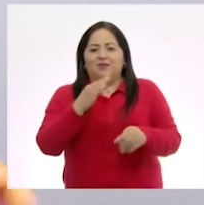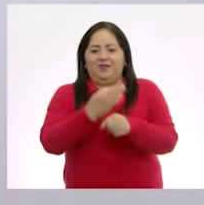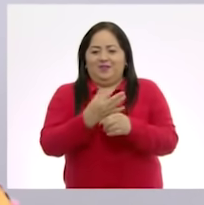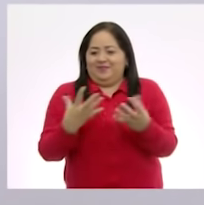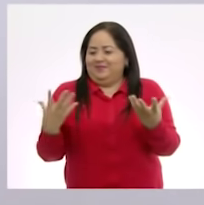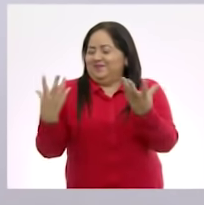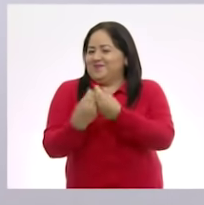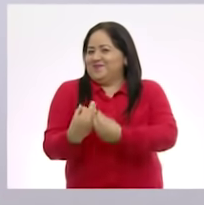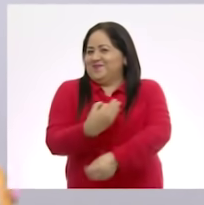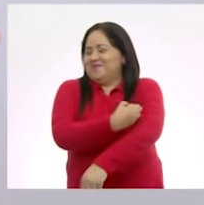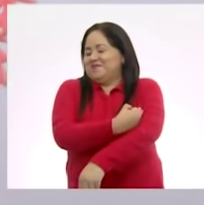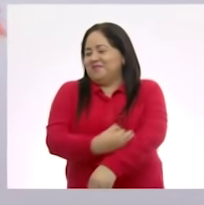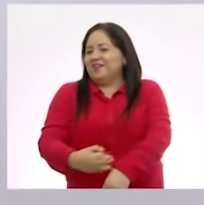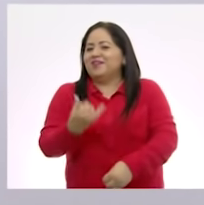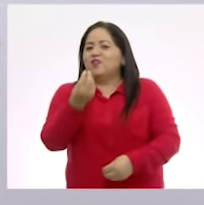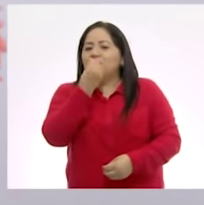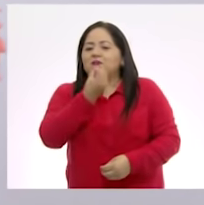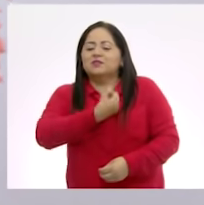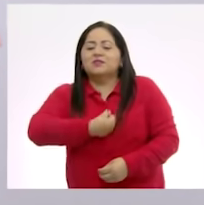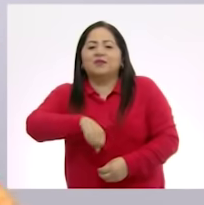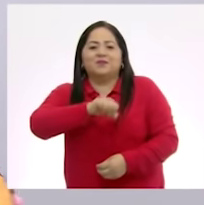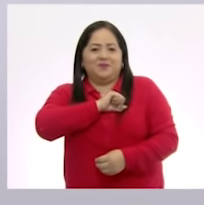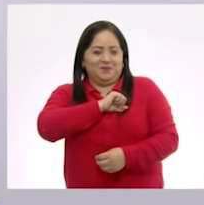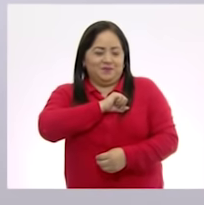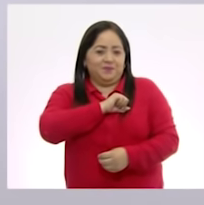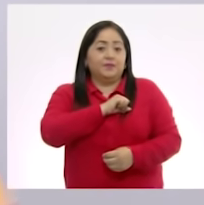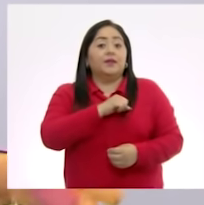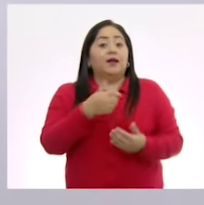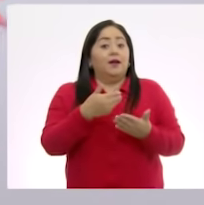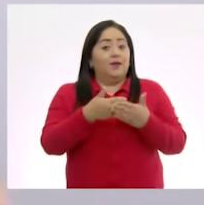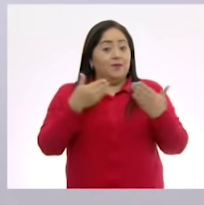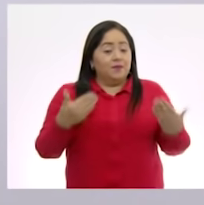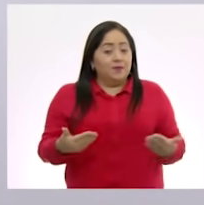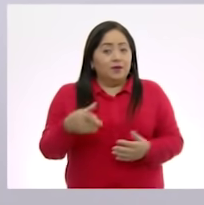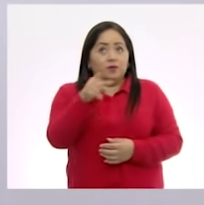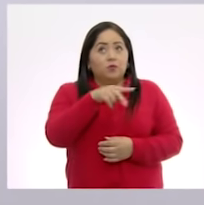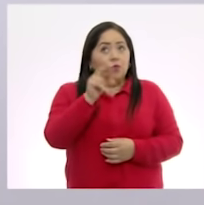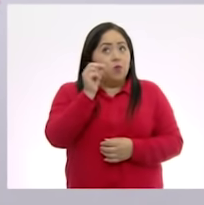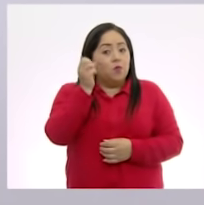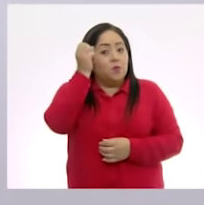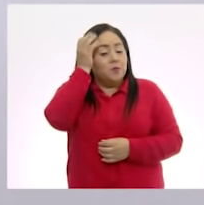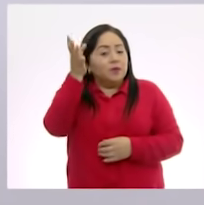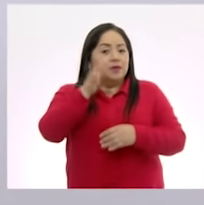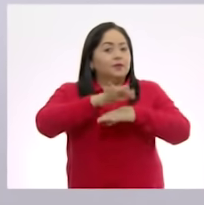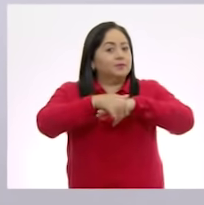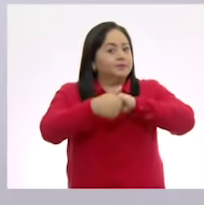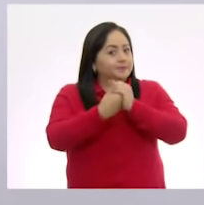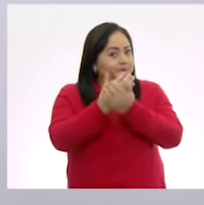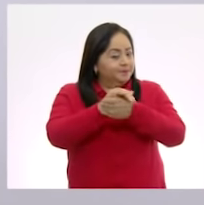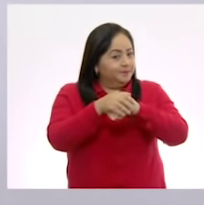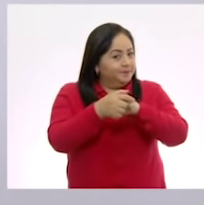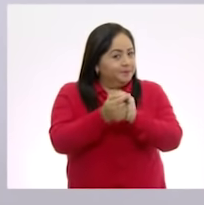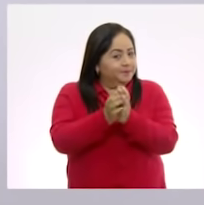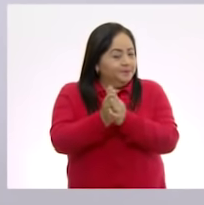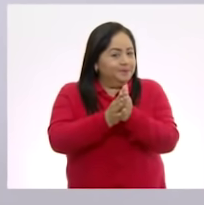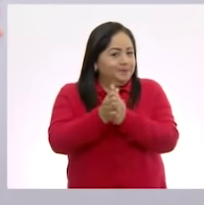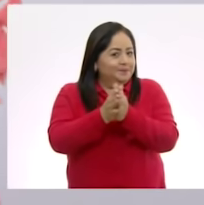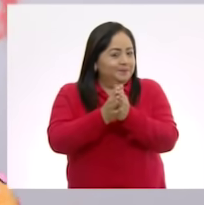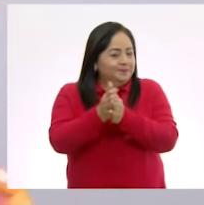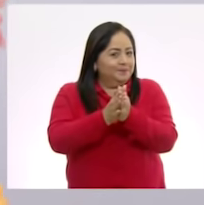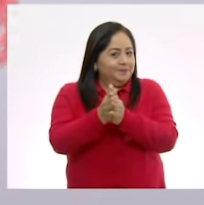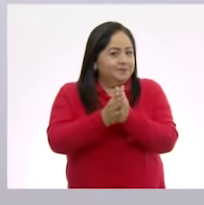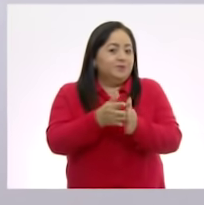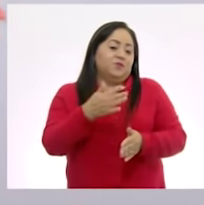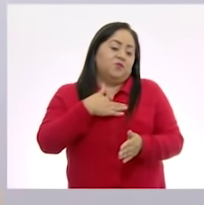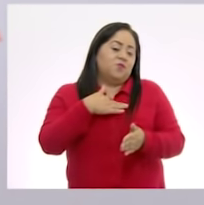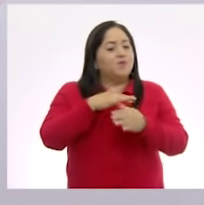de la familia y comer saludablemente. Así que no se olviden de lavarse las manos. Yo